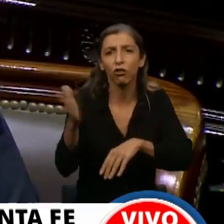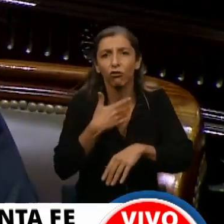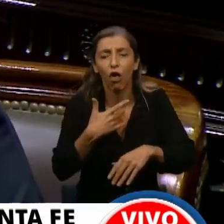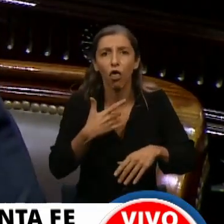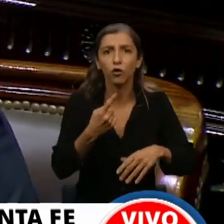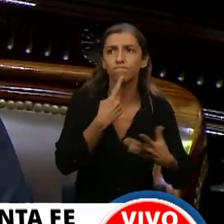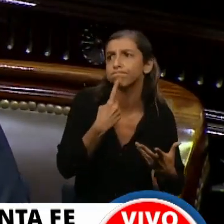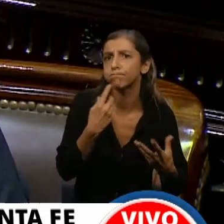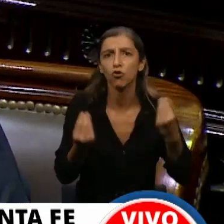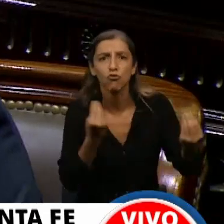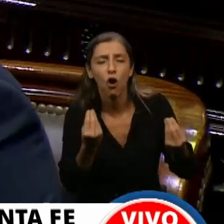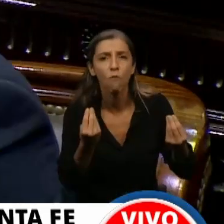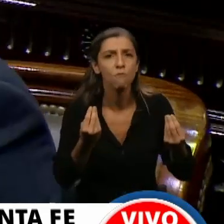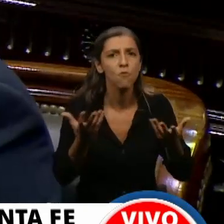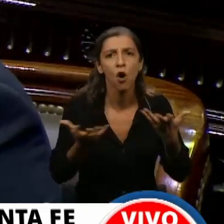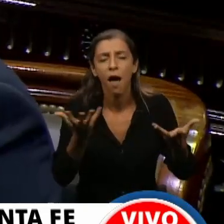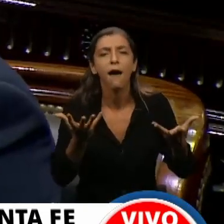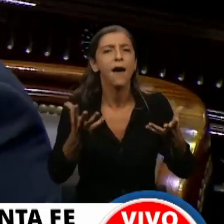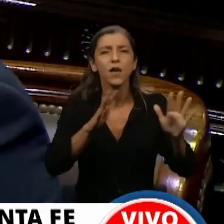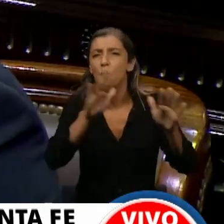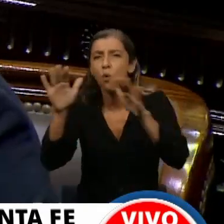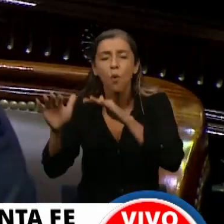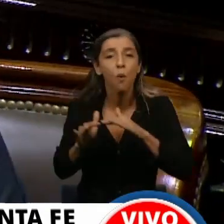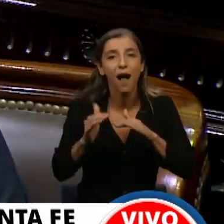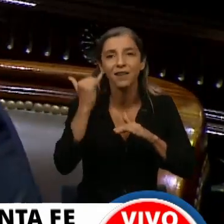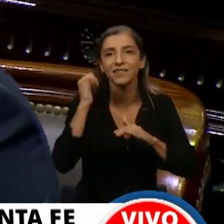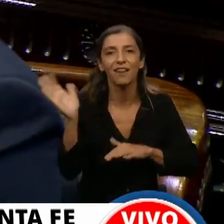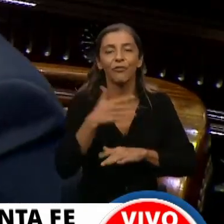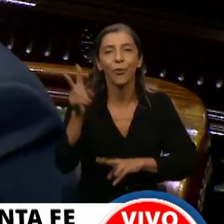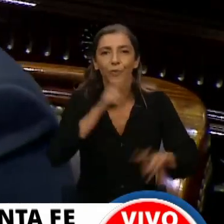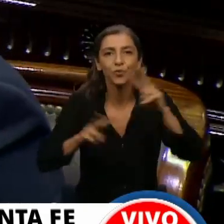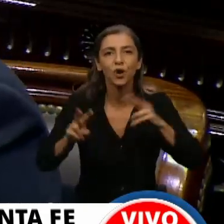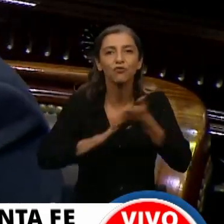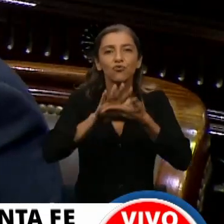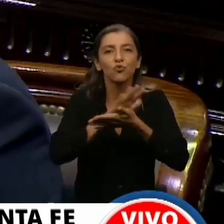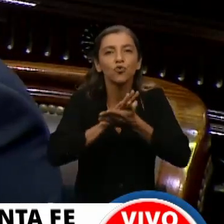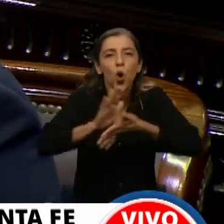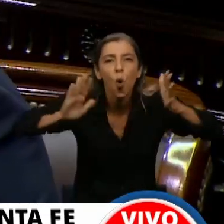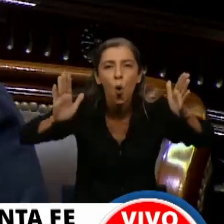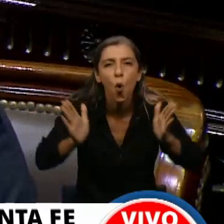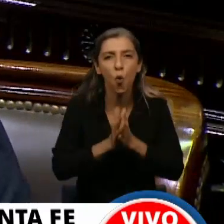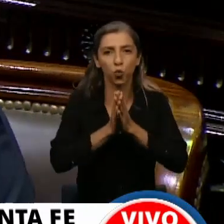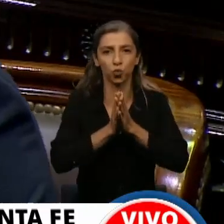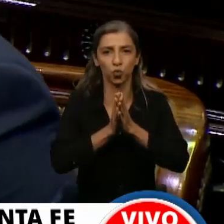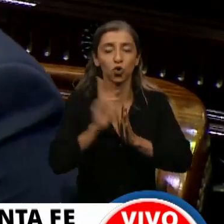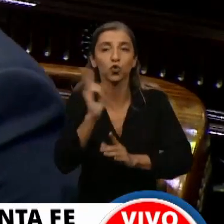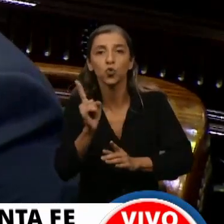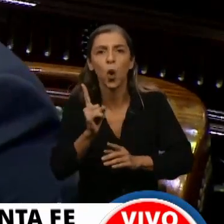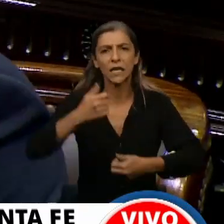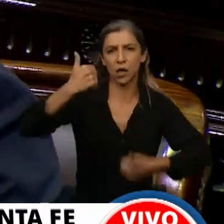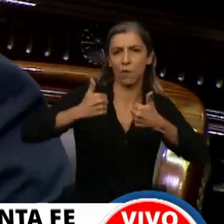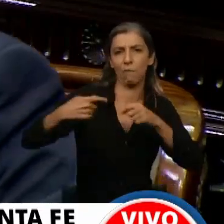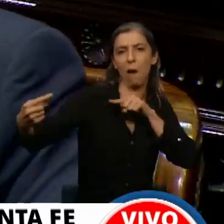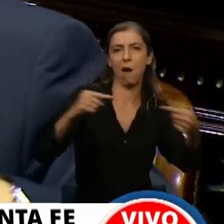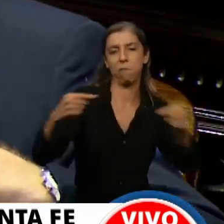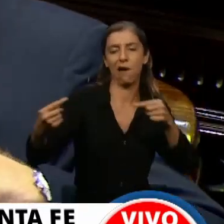todos llamados a remar juntos, porque la salida ya no es individualista, la salida no es de competencia, la salida ya